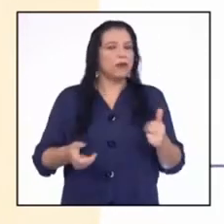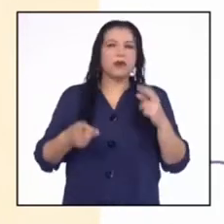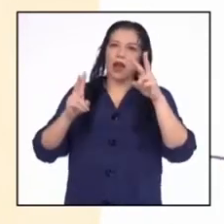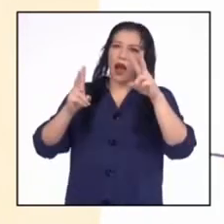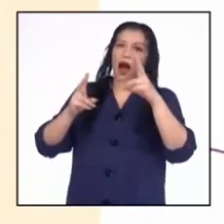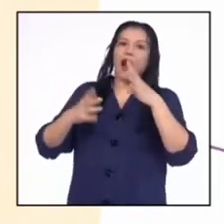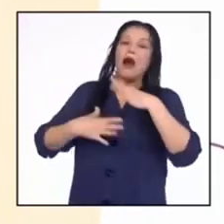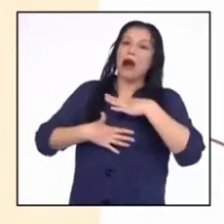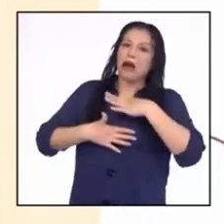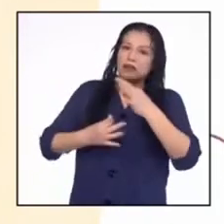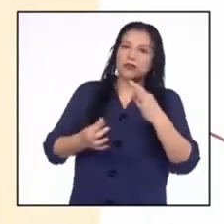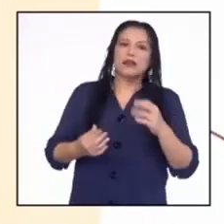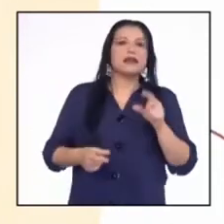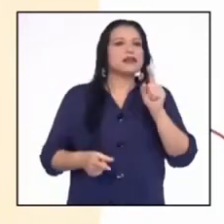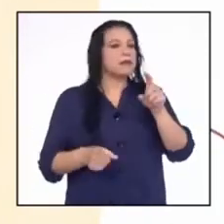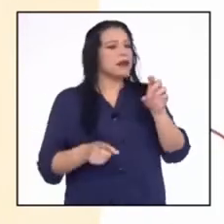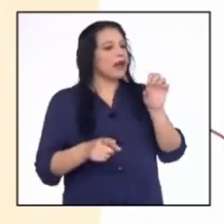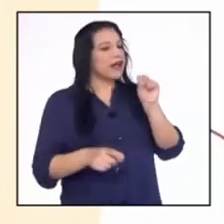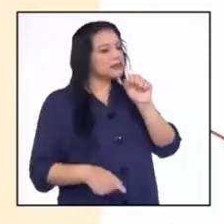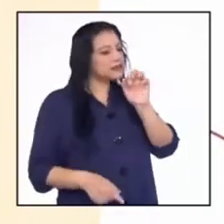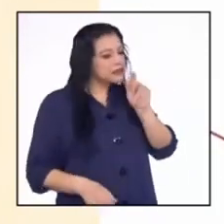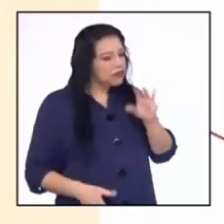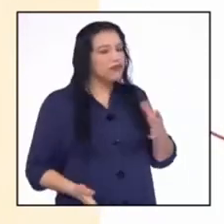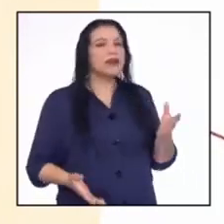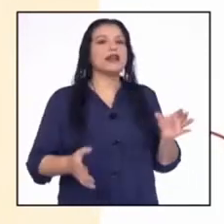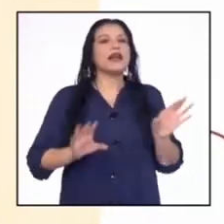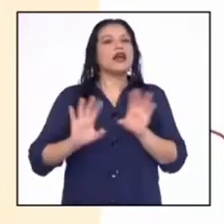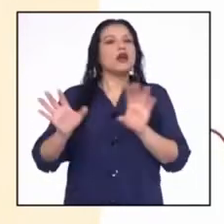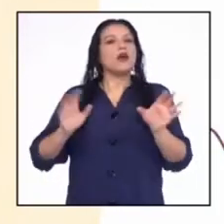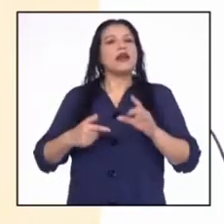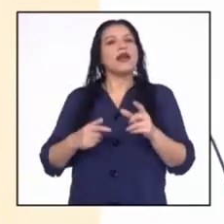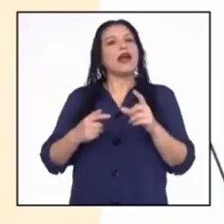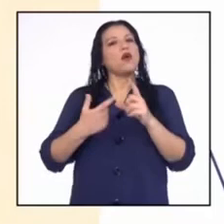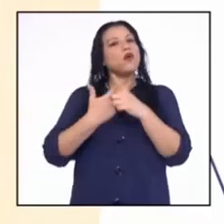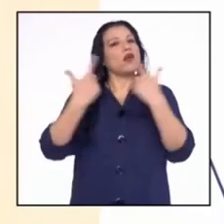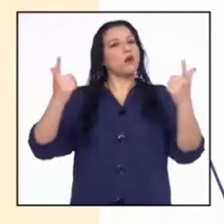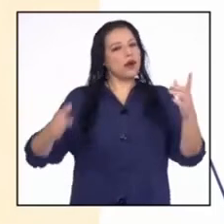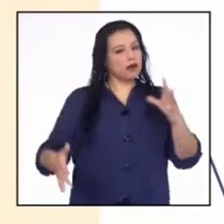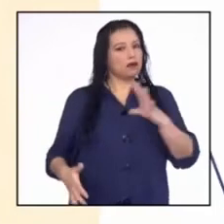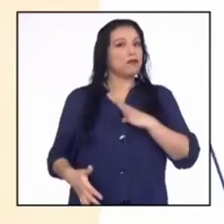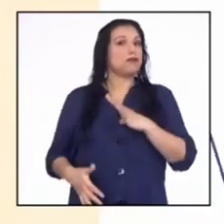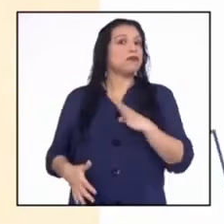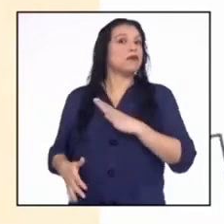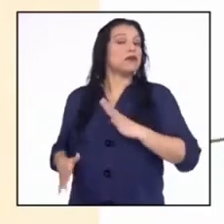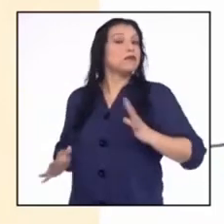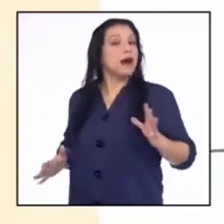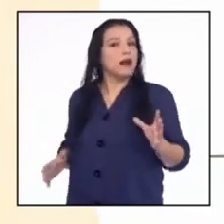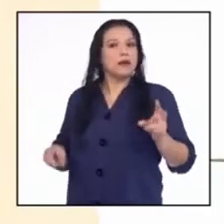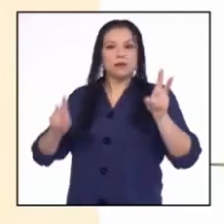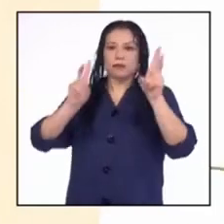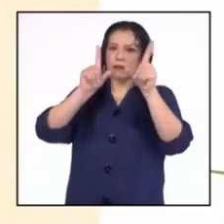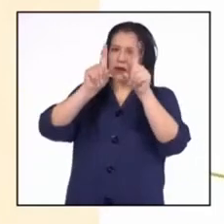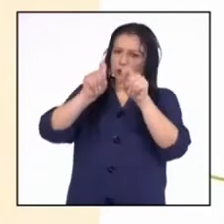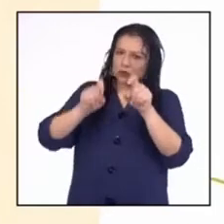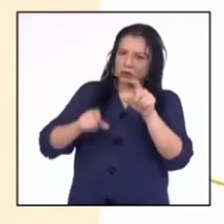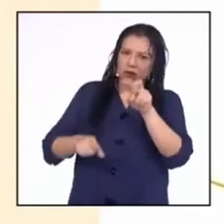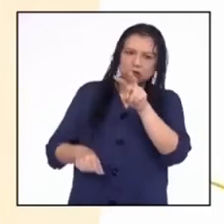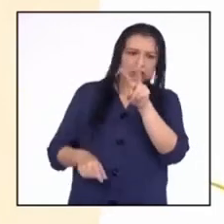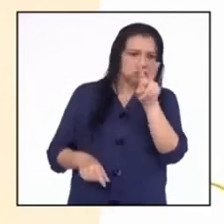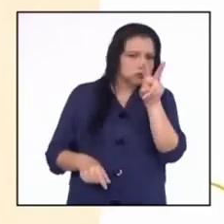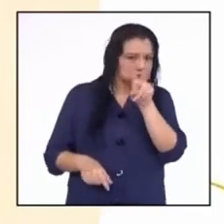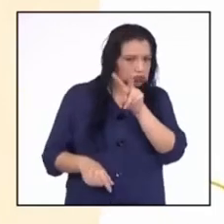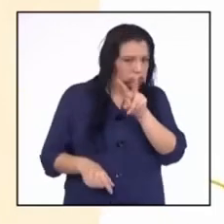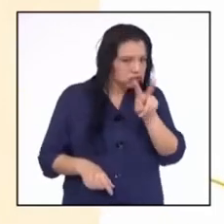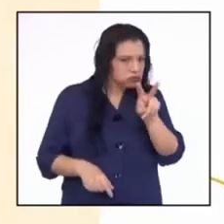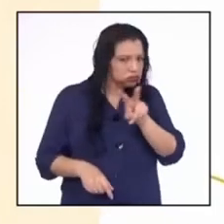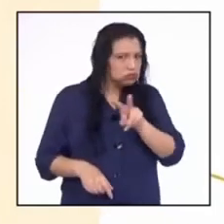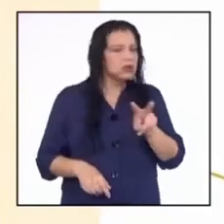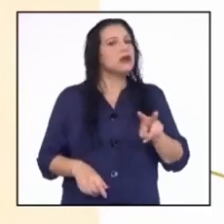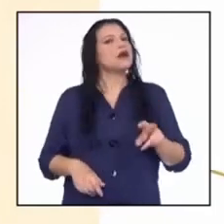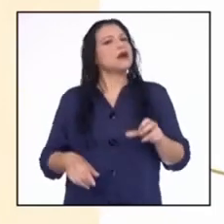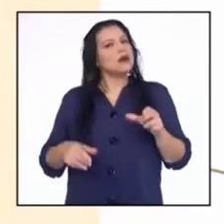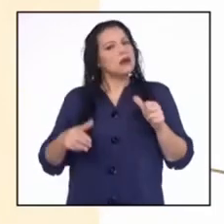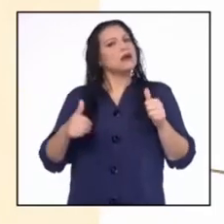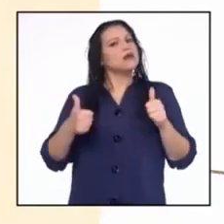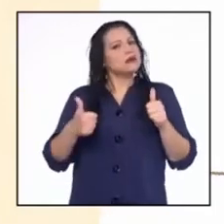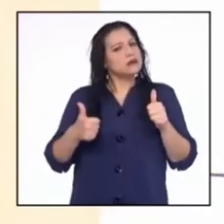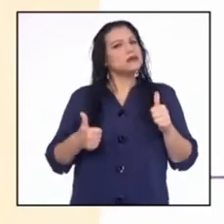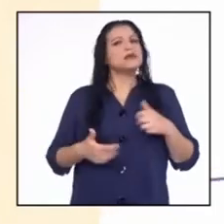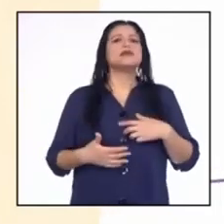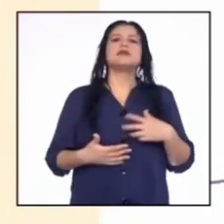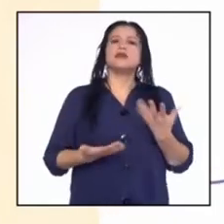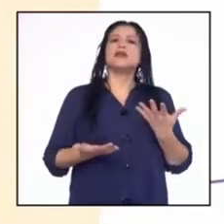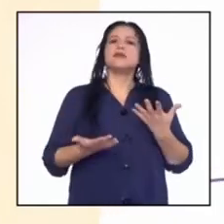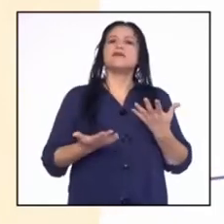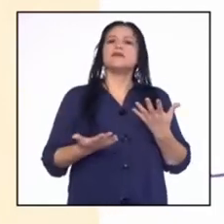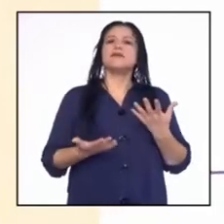cosa, Stephanie dijo que lo haría en un lenguaje formal. ¿Lo es? Pues si lo leemos, vemos que tiene